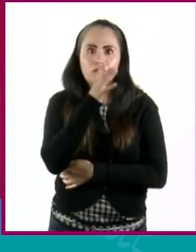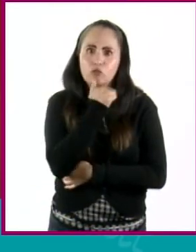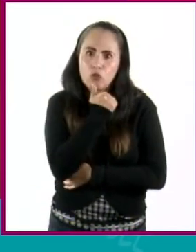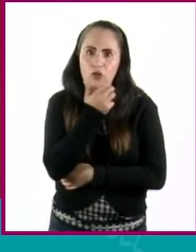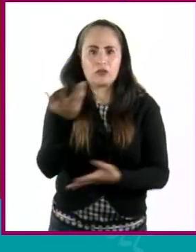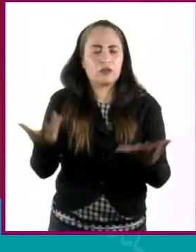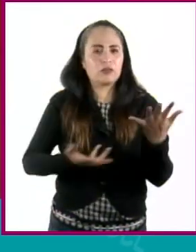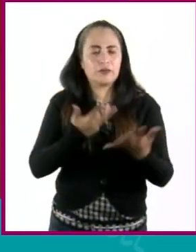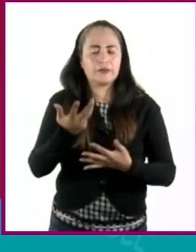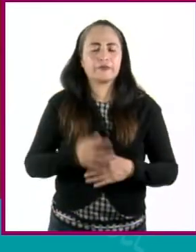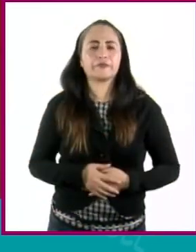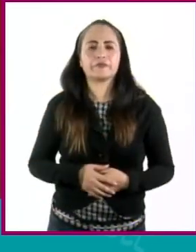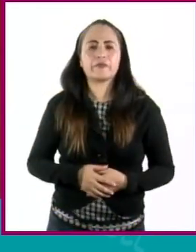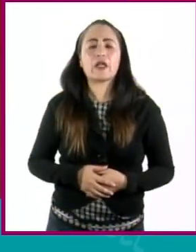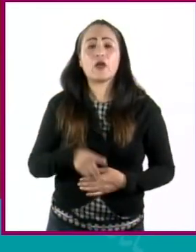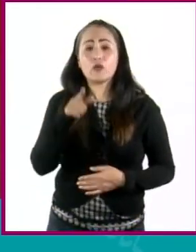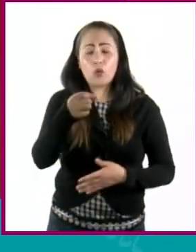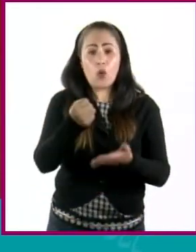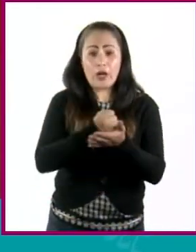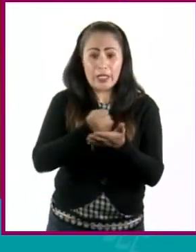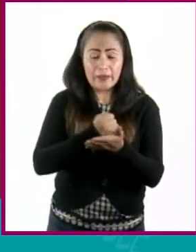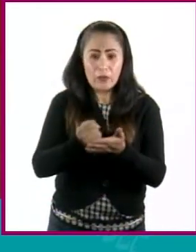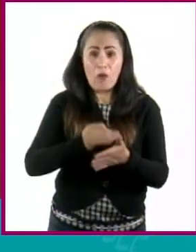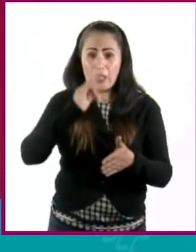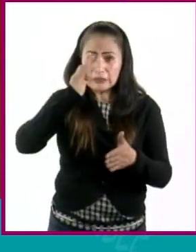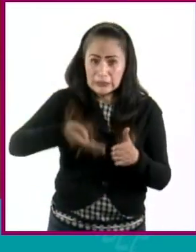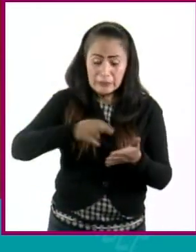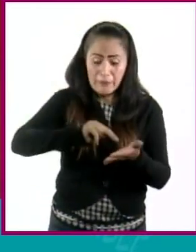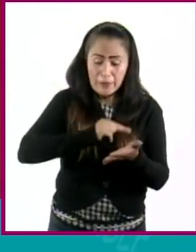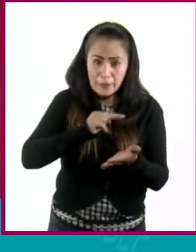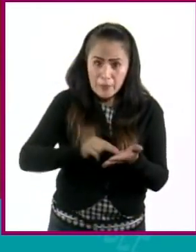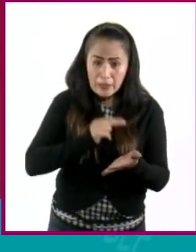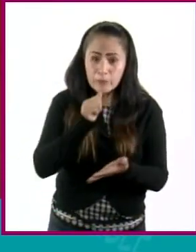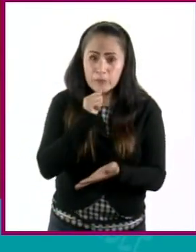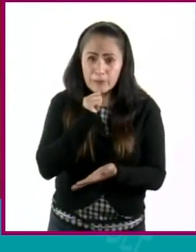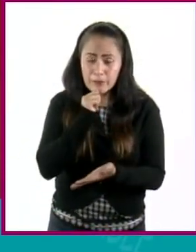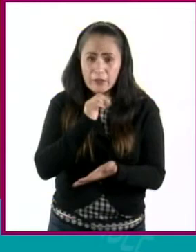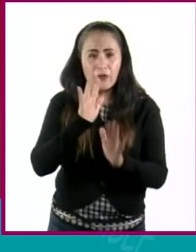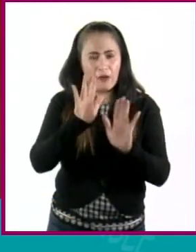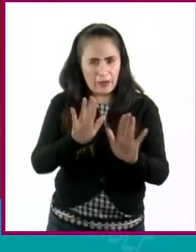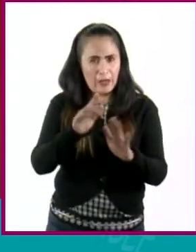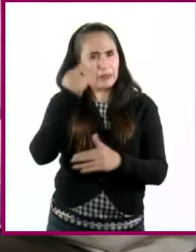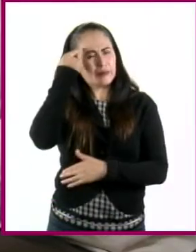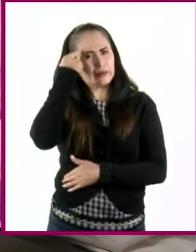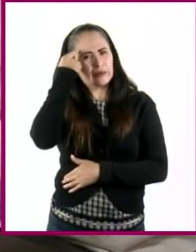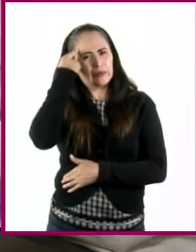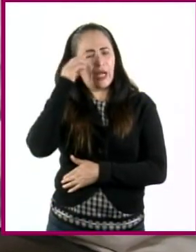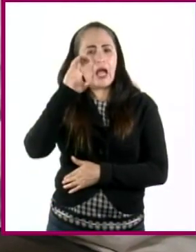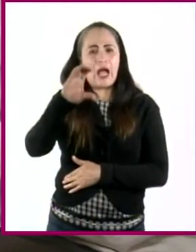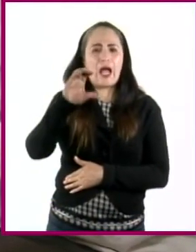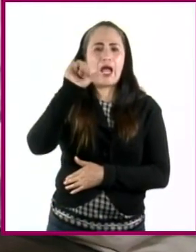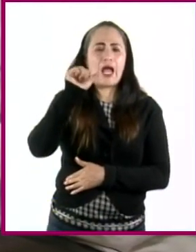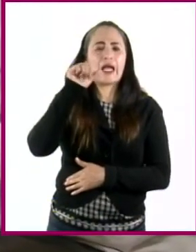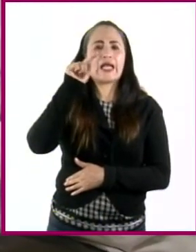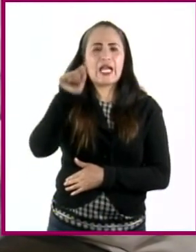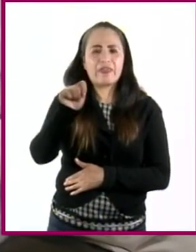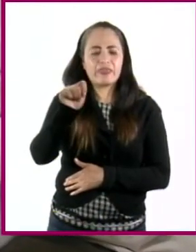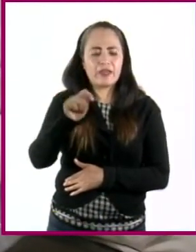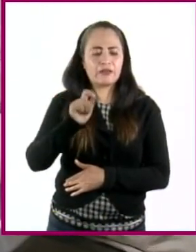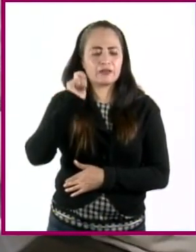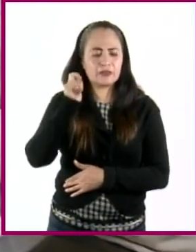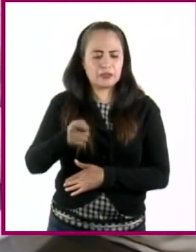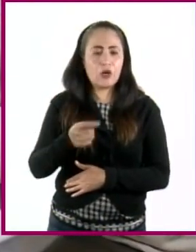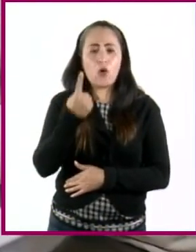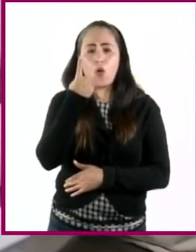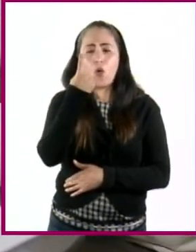crédito, hay varias cosas que tenemos que tomar en cuenta. La primera, y considero que es la más importante, es el CAT. El CAT básicamente es el costo